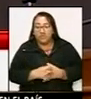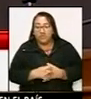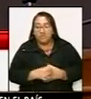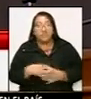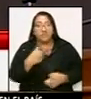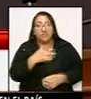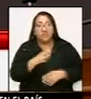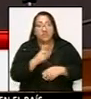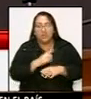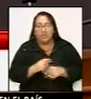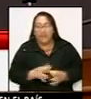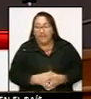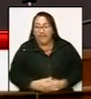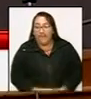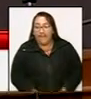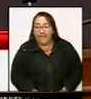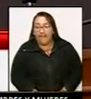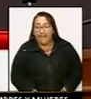desarrollo de...